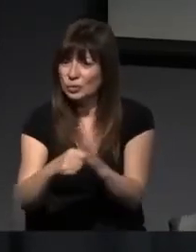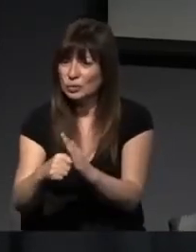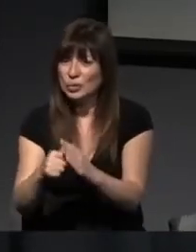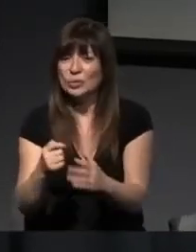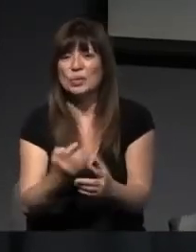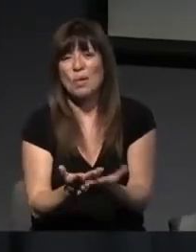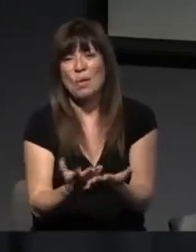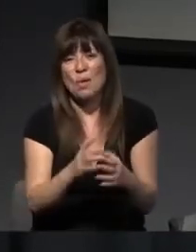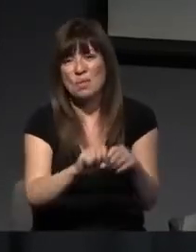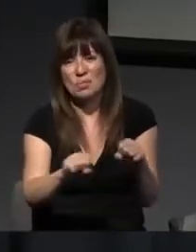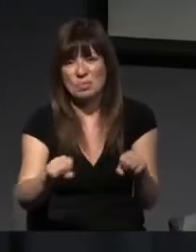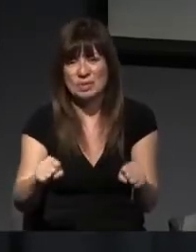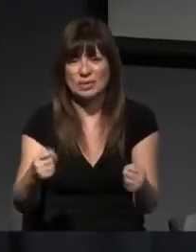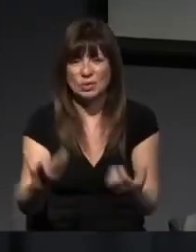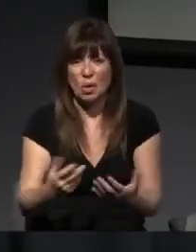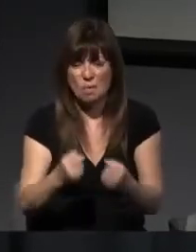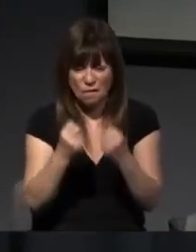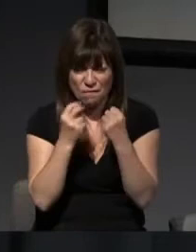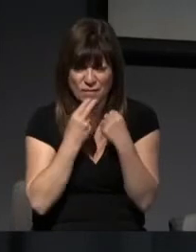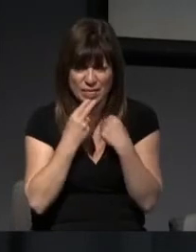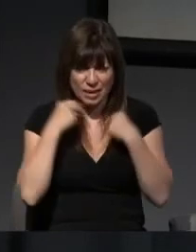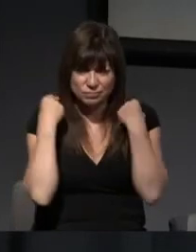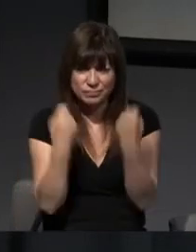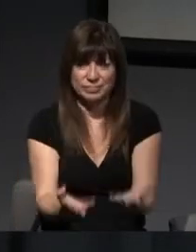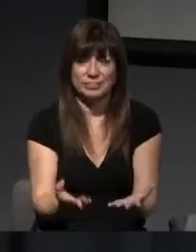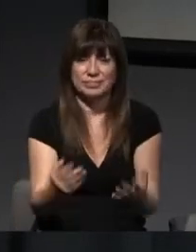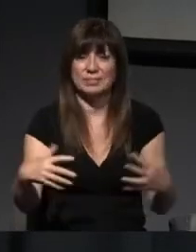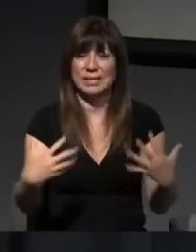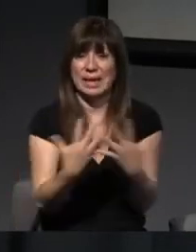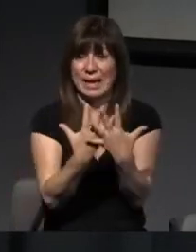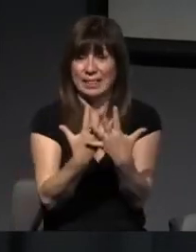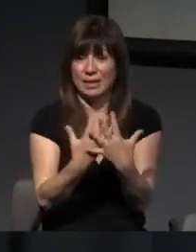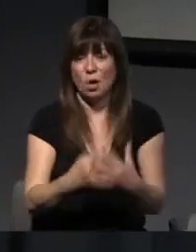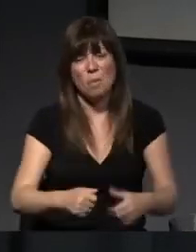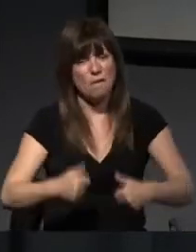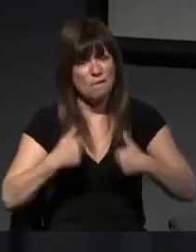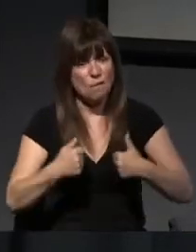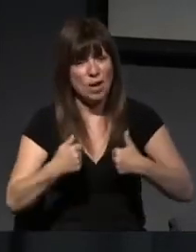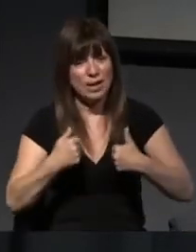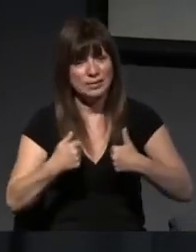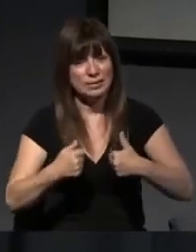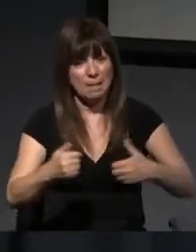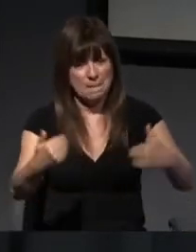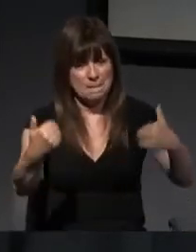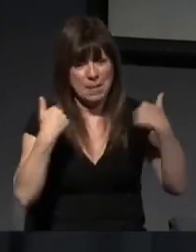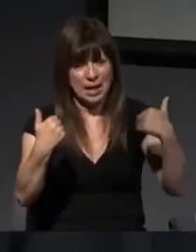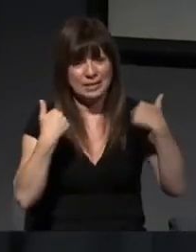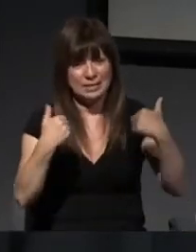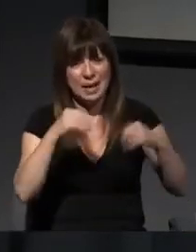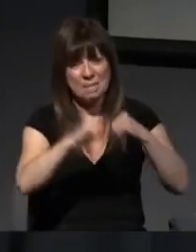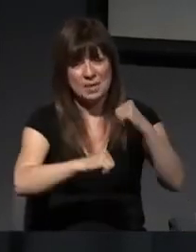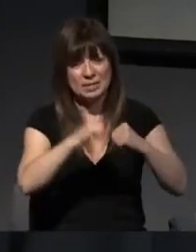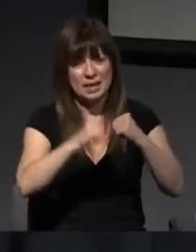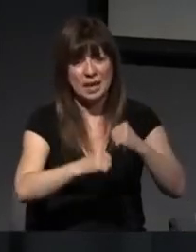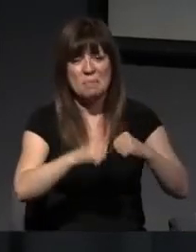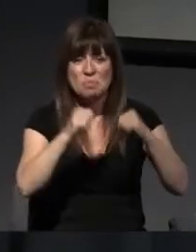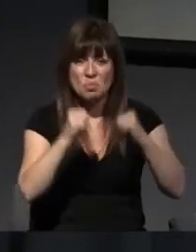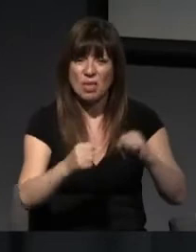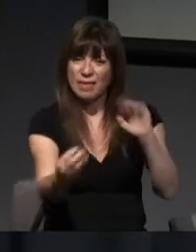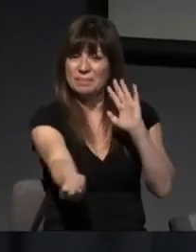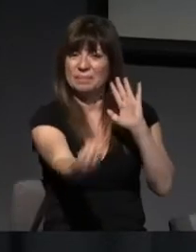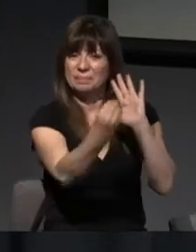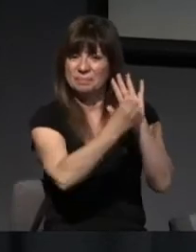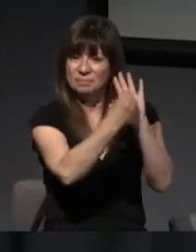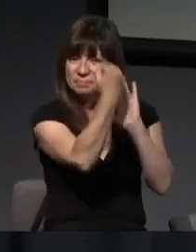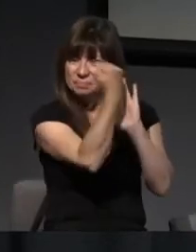dado vida a esta red. En el fondo, cuando uno habla de buenas prácticas empresariales, pueden quedar escritas en un documento, pueden